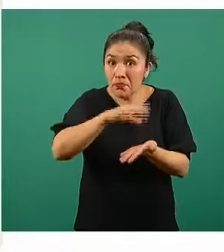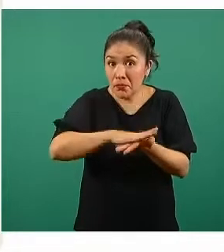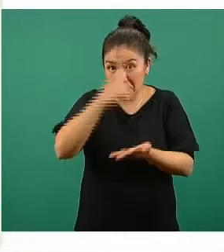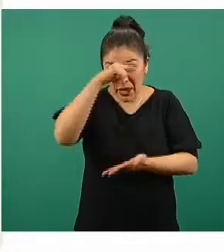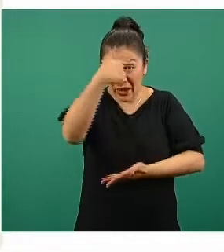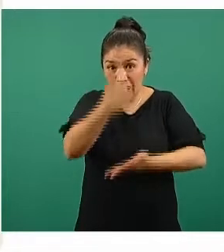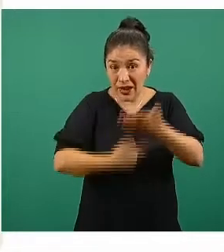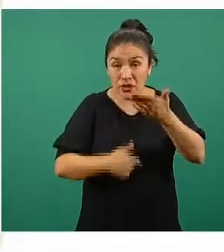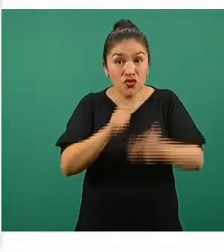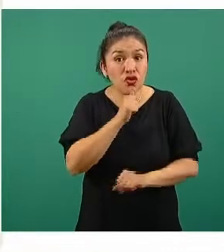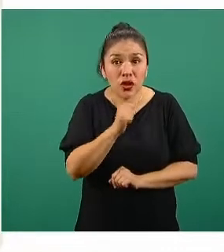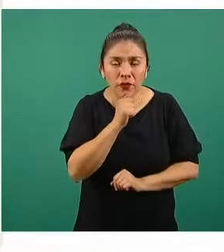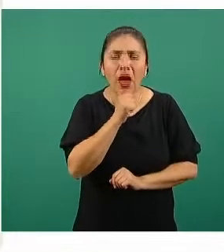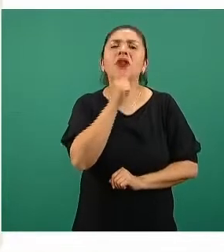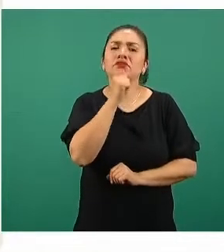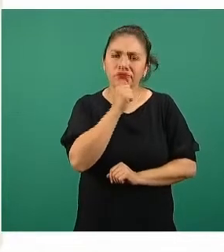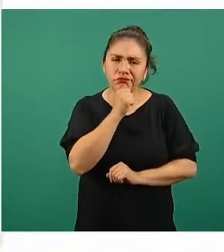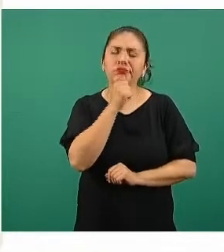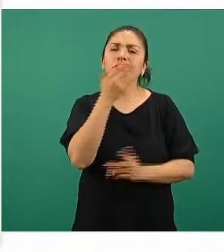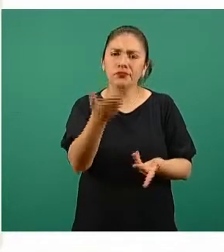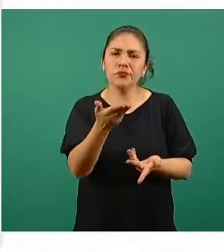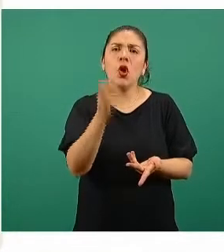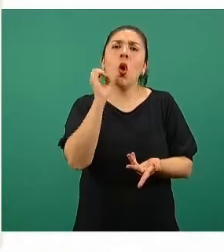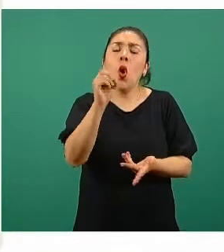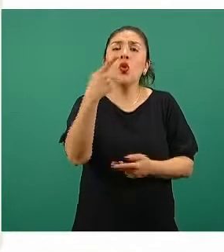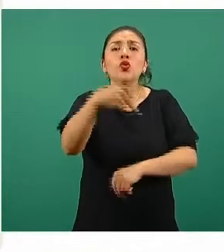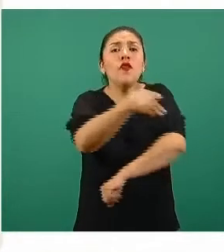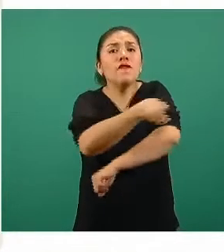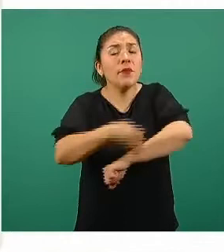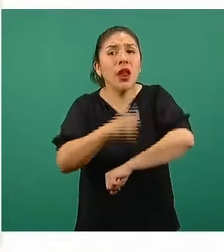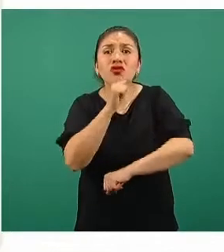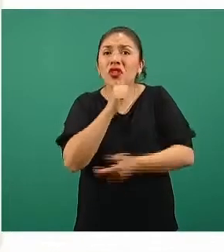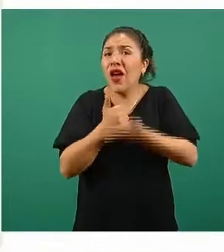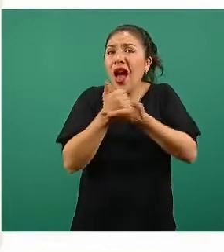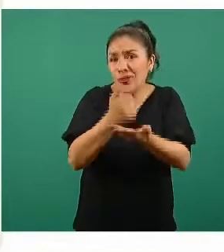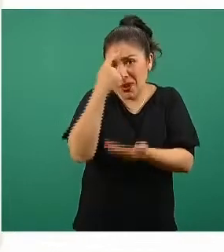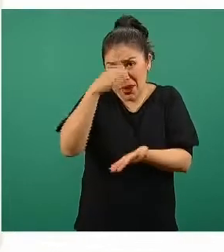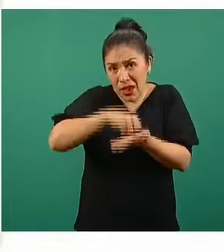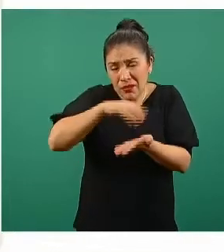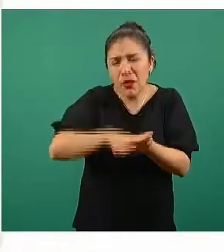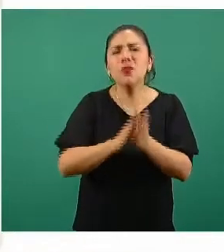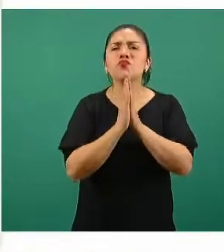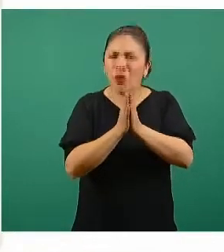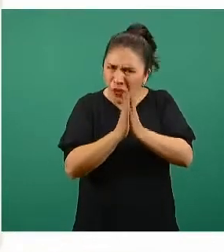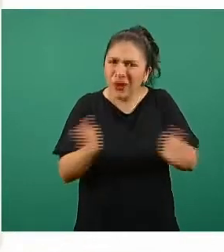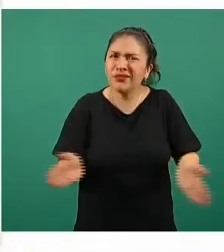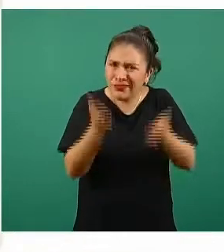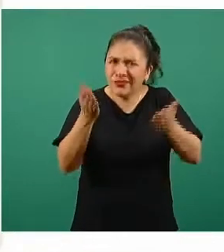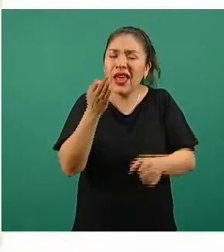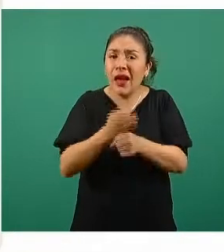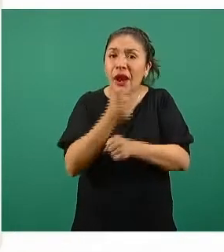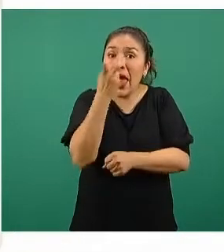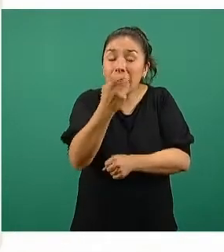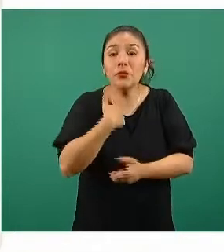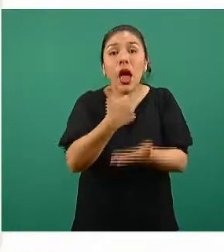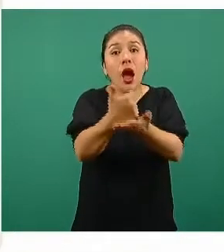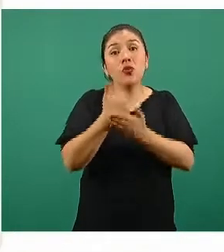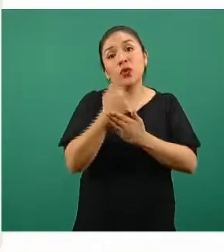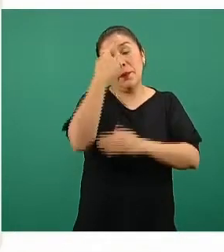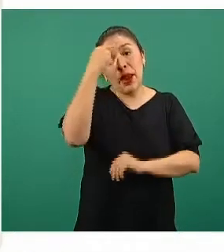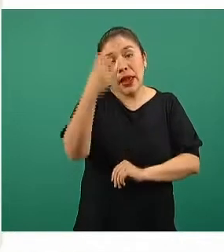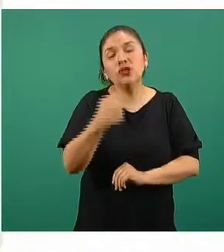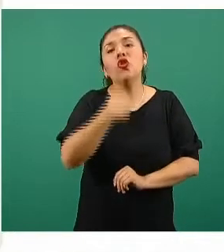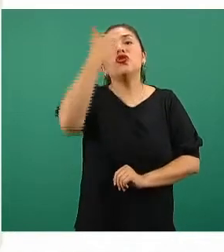se registra o si su familia aún no lo registra, por favor hágalo. Esto nos va a ayudar muchísimo